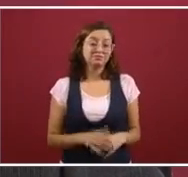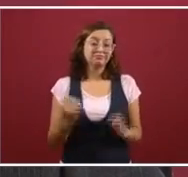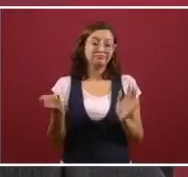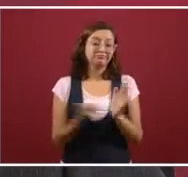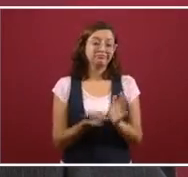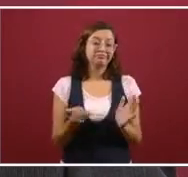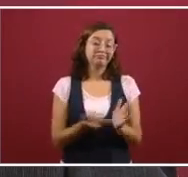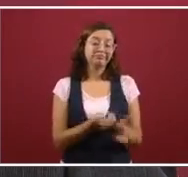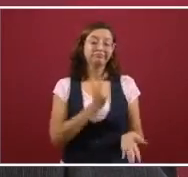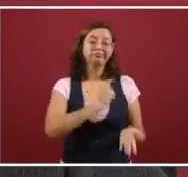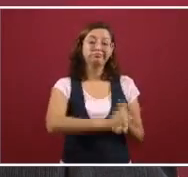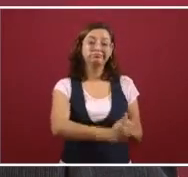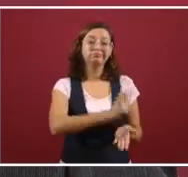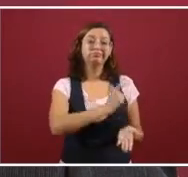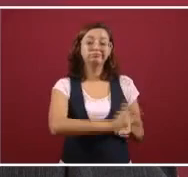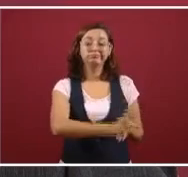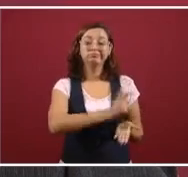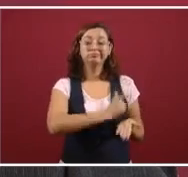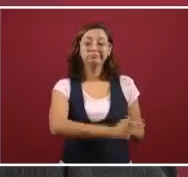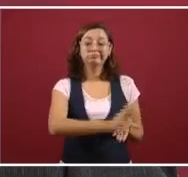intereses de deuda.